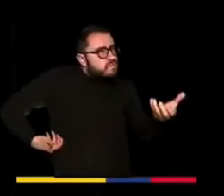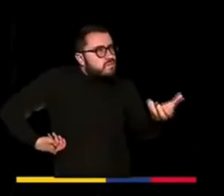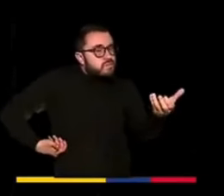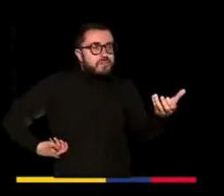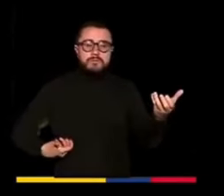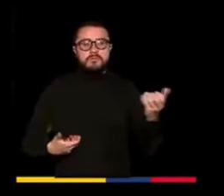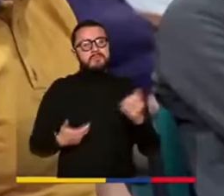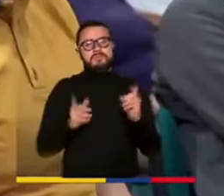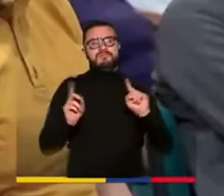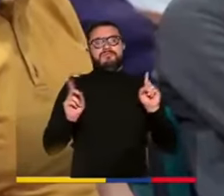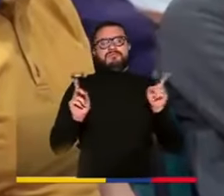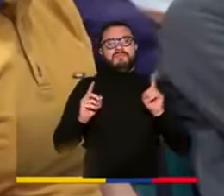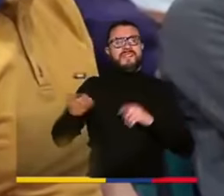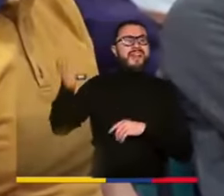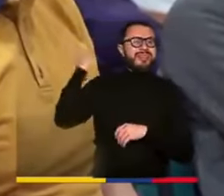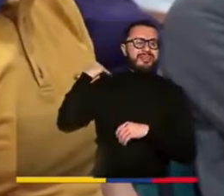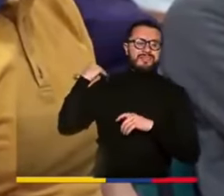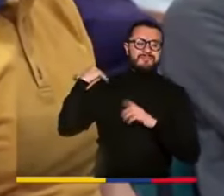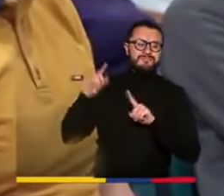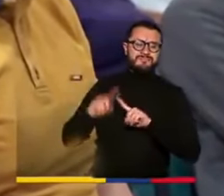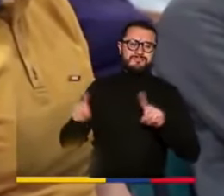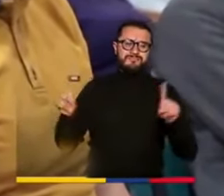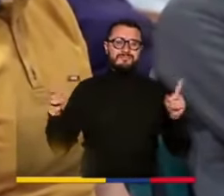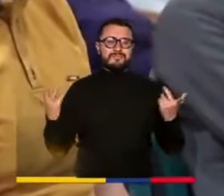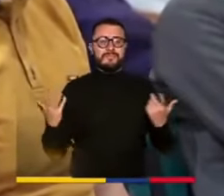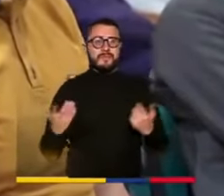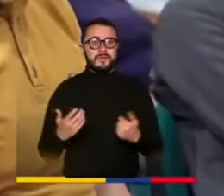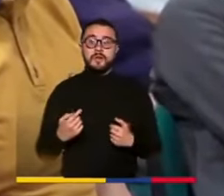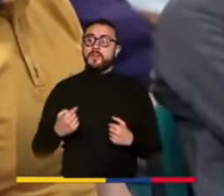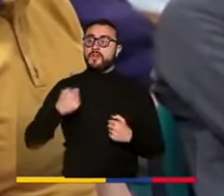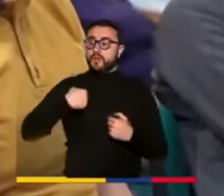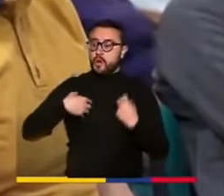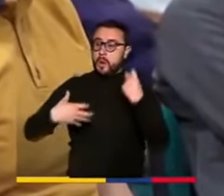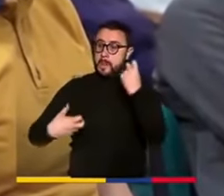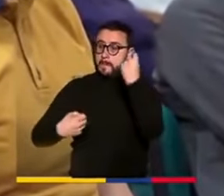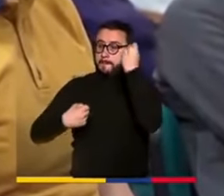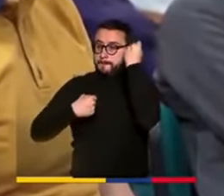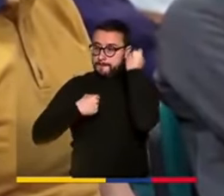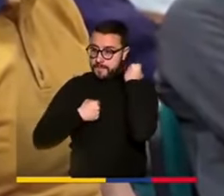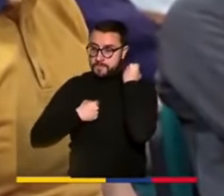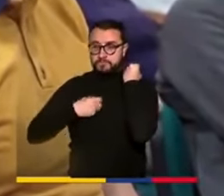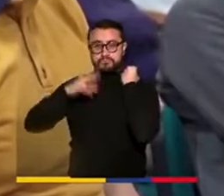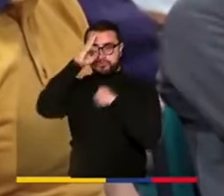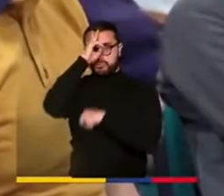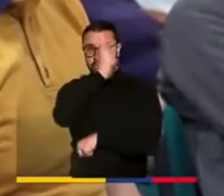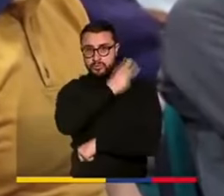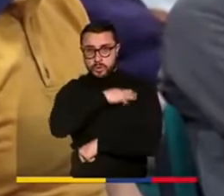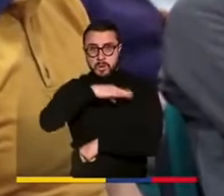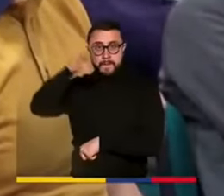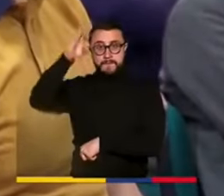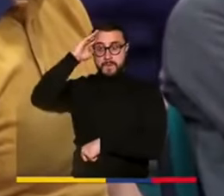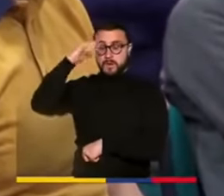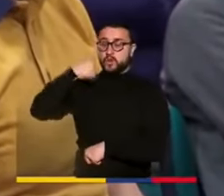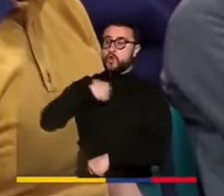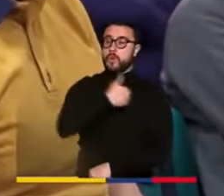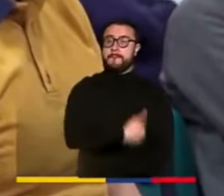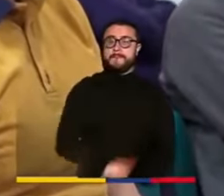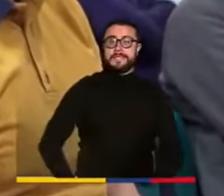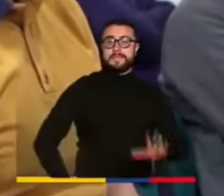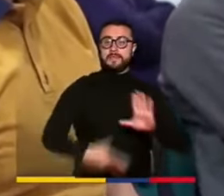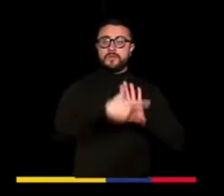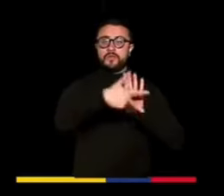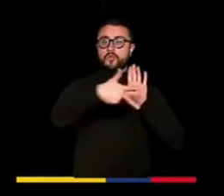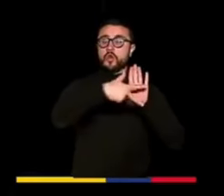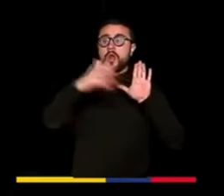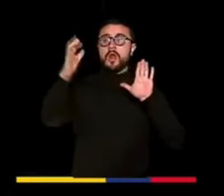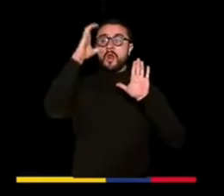Al Ejército de Colombia y a la Fuerza Pública le he ordenado, como presidente constitucional de Colombia,